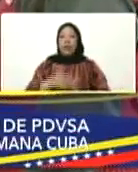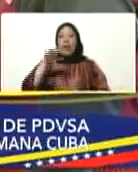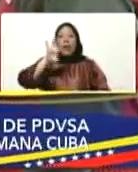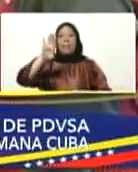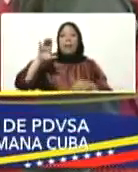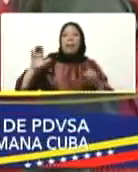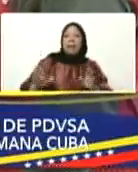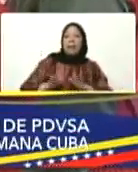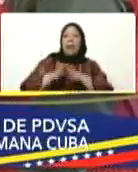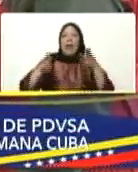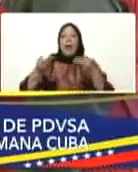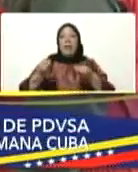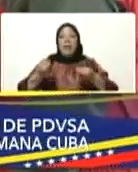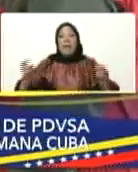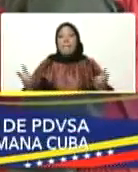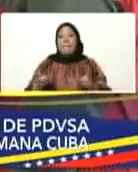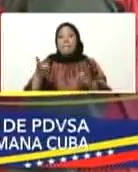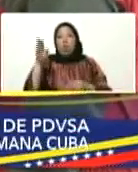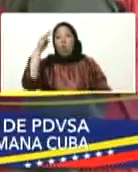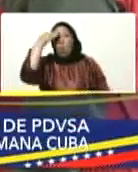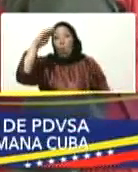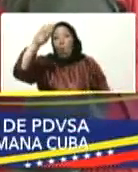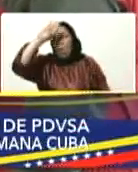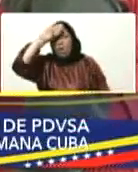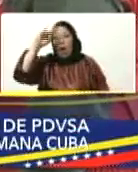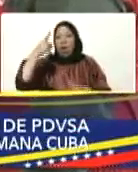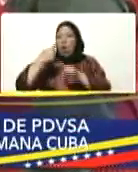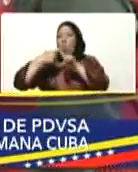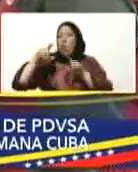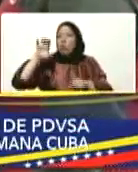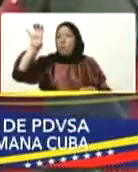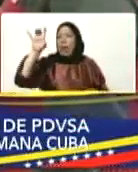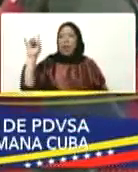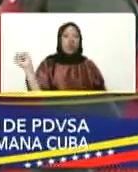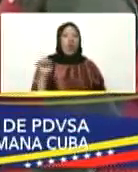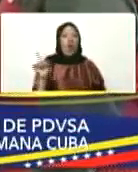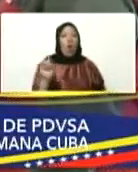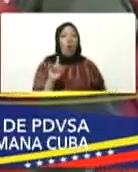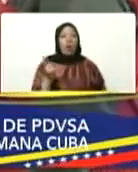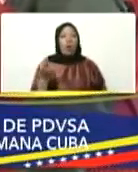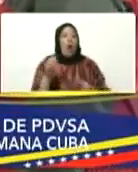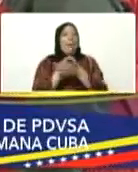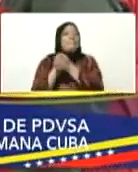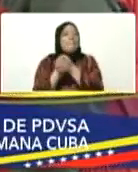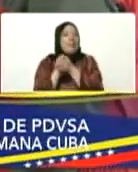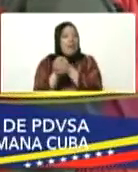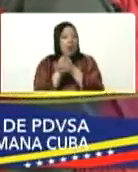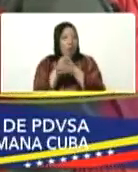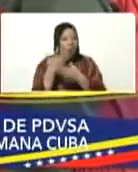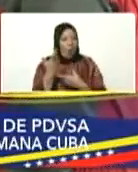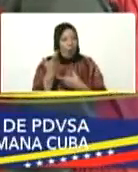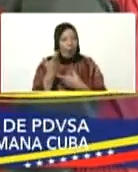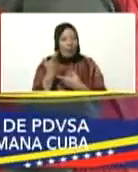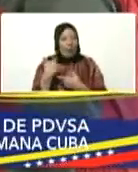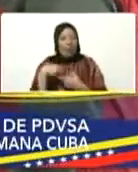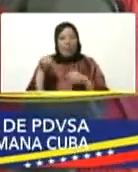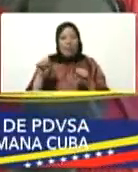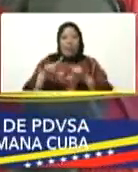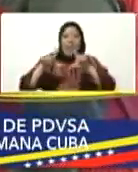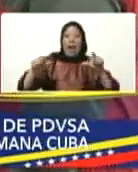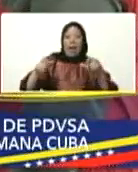grande, porque ir a Cuba no es ir a otro país, es ir a una región de la patria grande, allá a